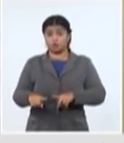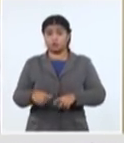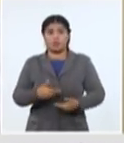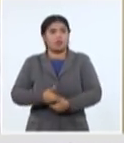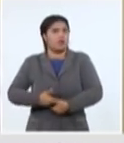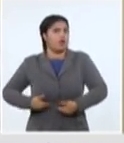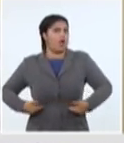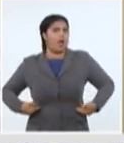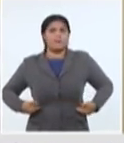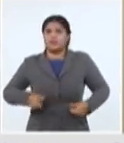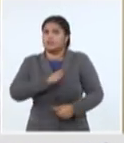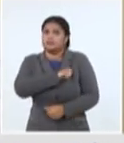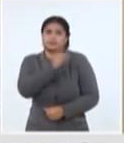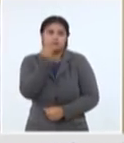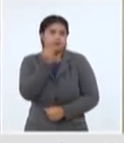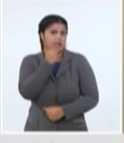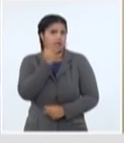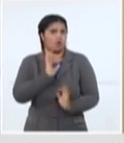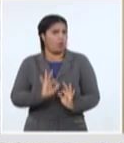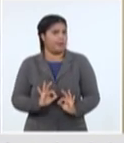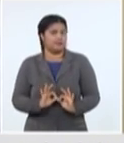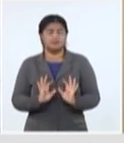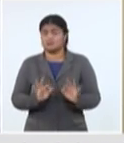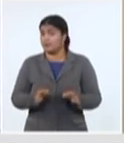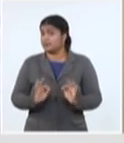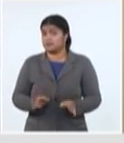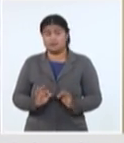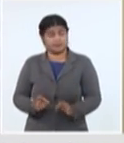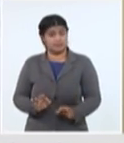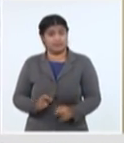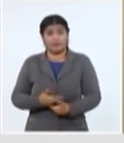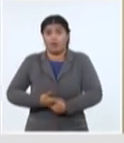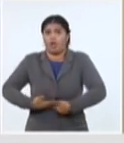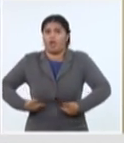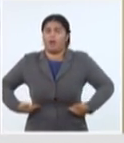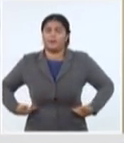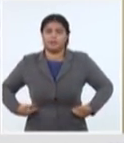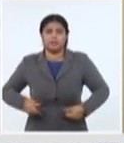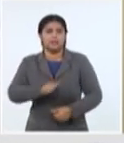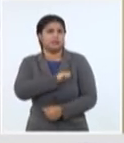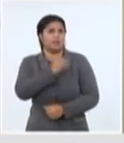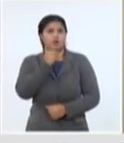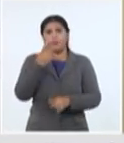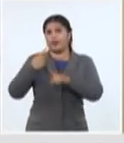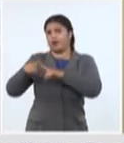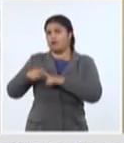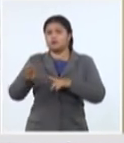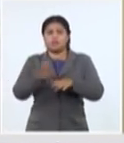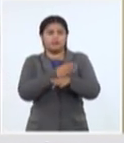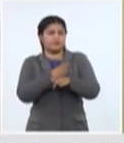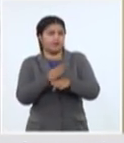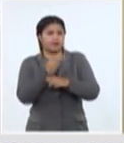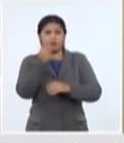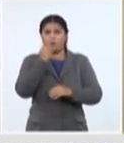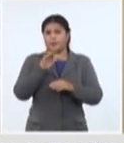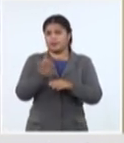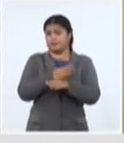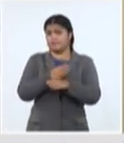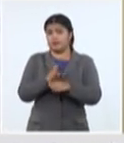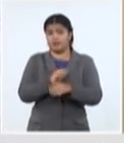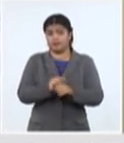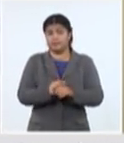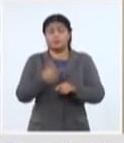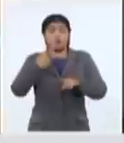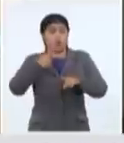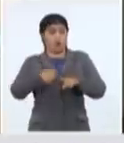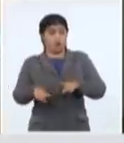estado le da por estar picando constantemente, quieren comer diferentes cosas, etc. Y además los trastornos